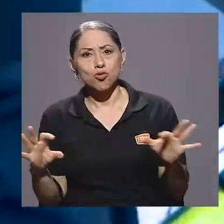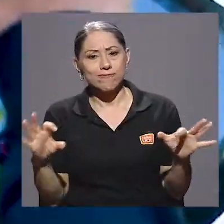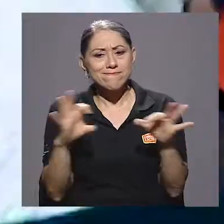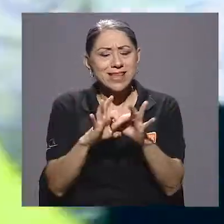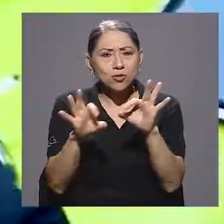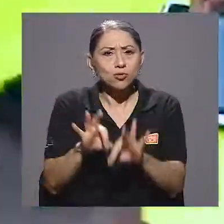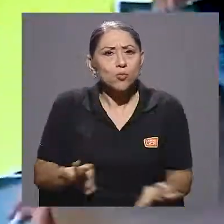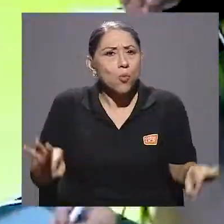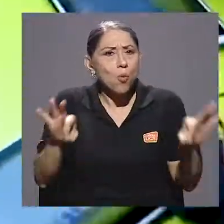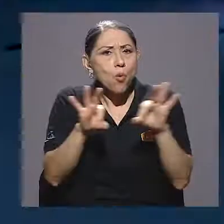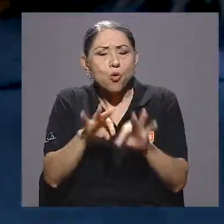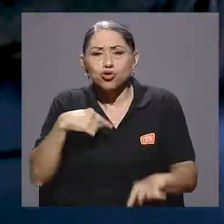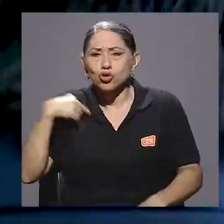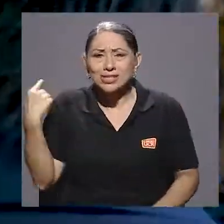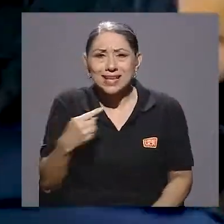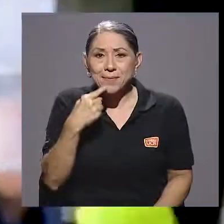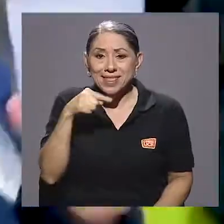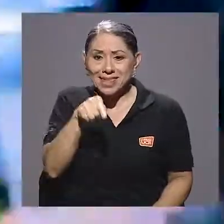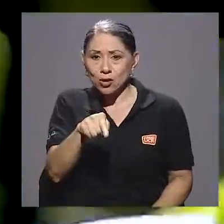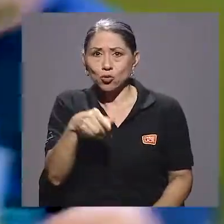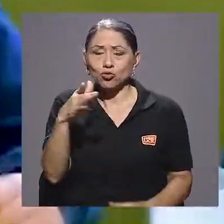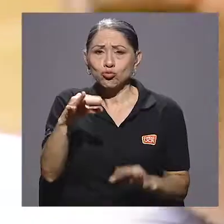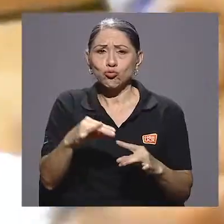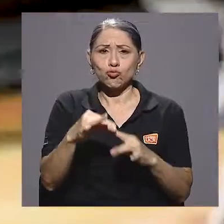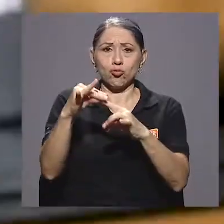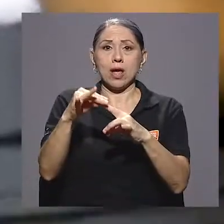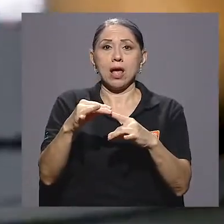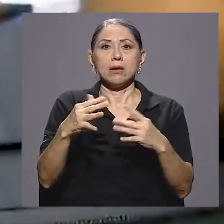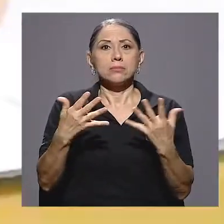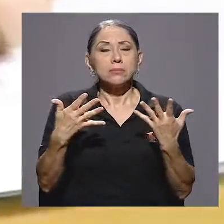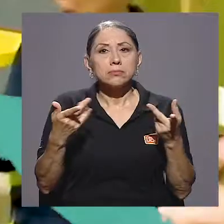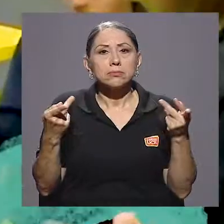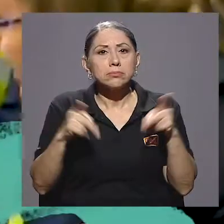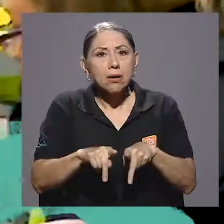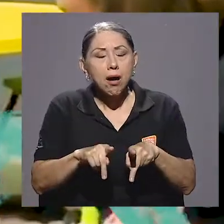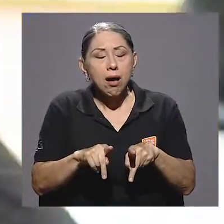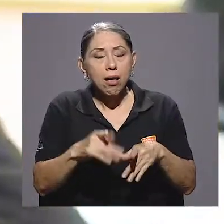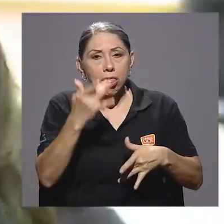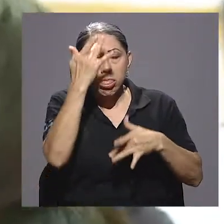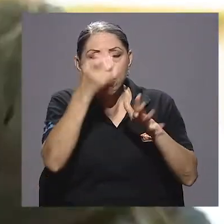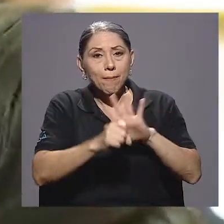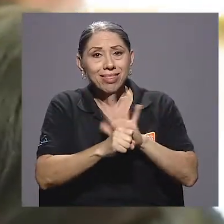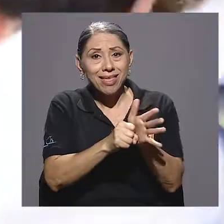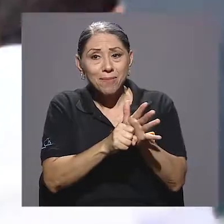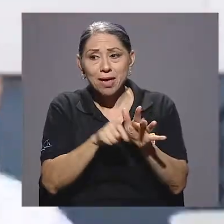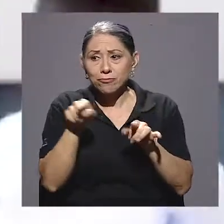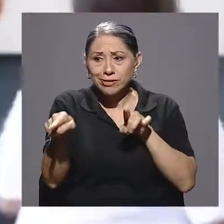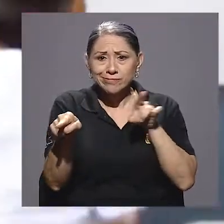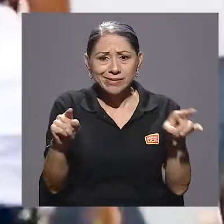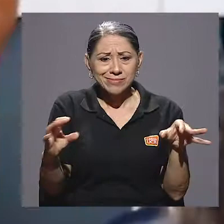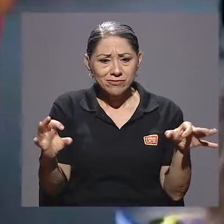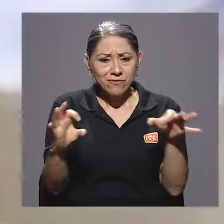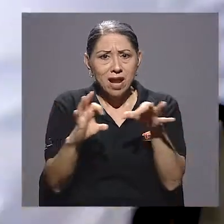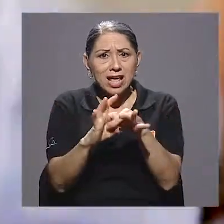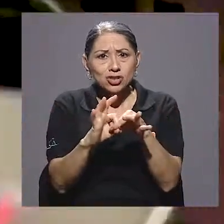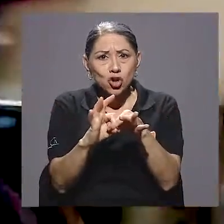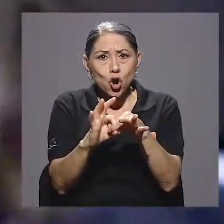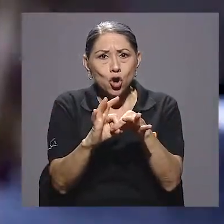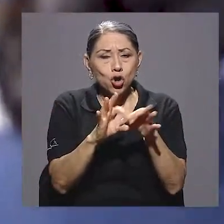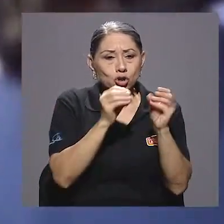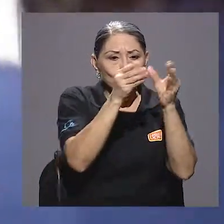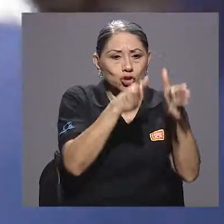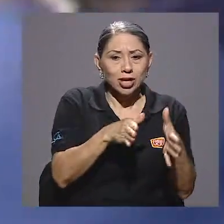Esa es la esencia del sistema educativo. Y cuando viene la pandemia, esa relación y esa posibilidad de esa